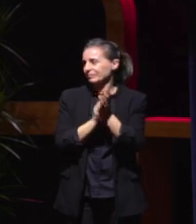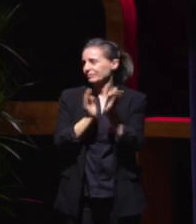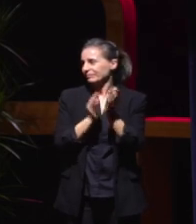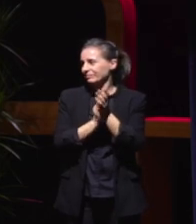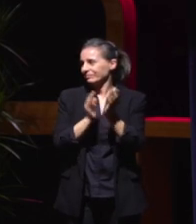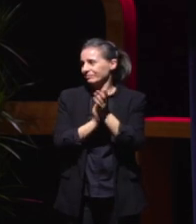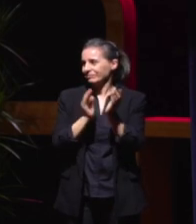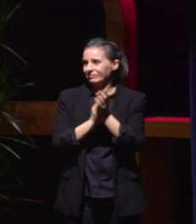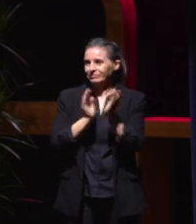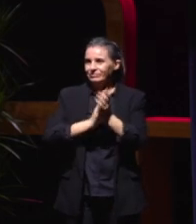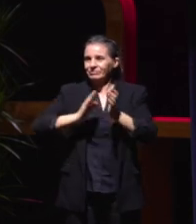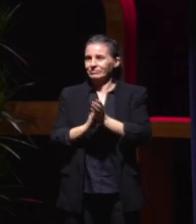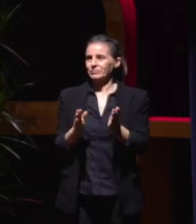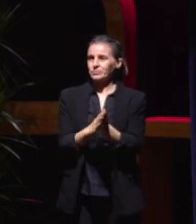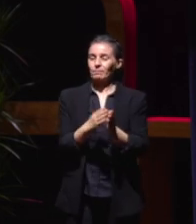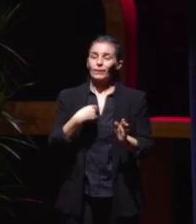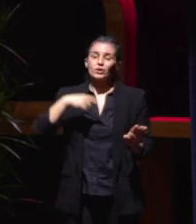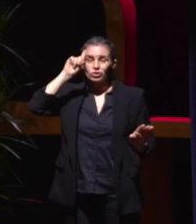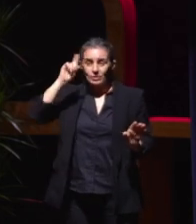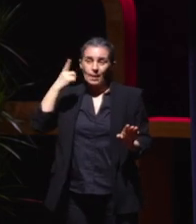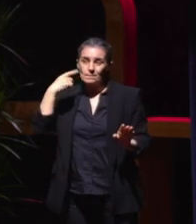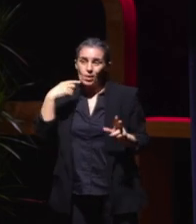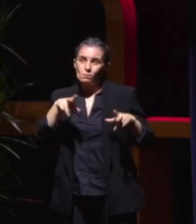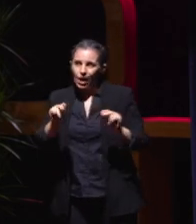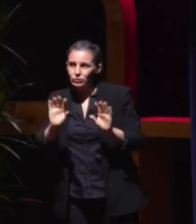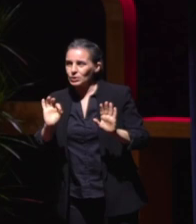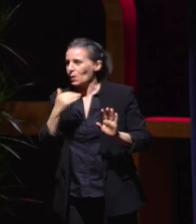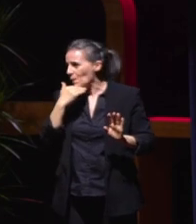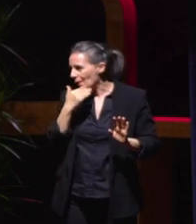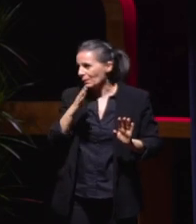yo no sé si es la menopausia o las luces